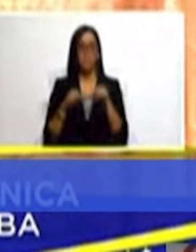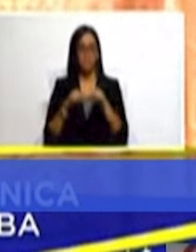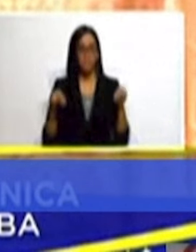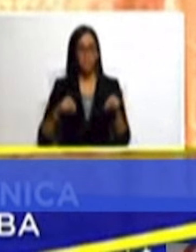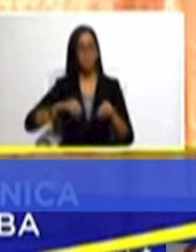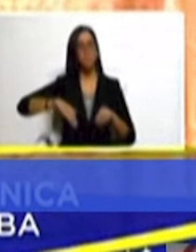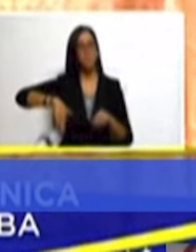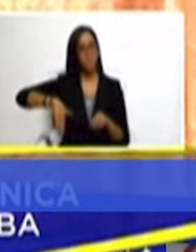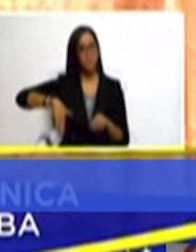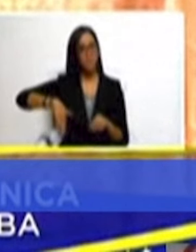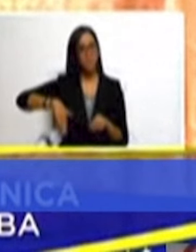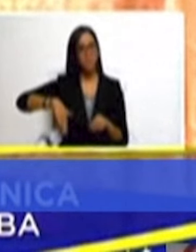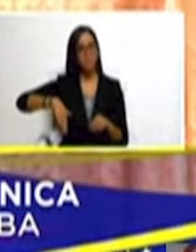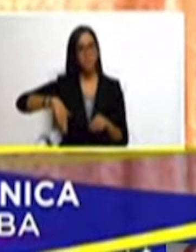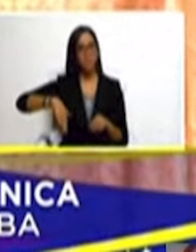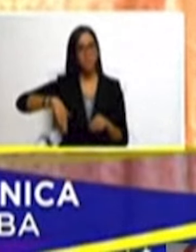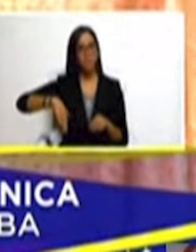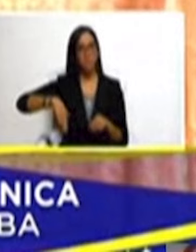Guayana Esequiba,